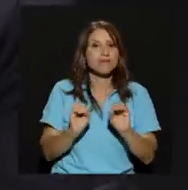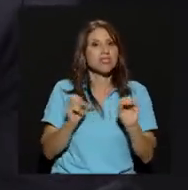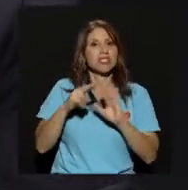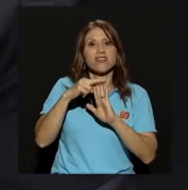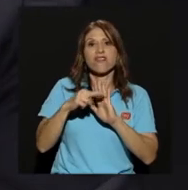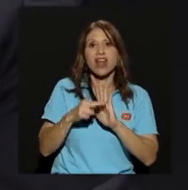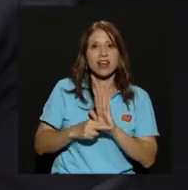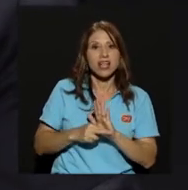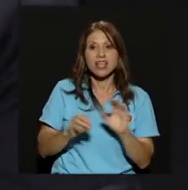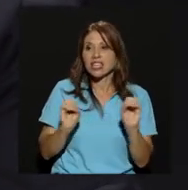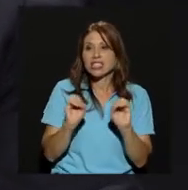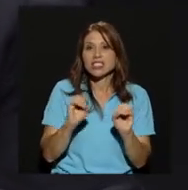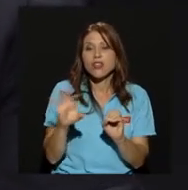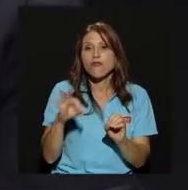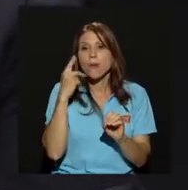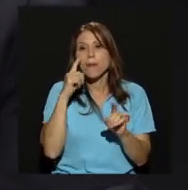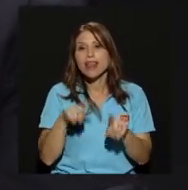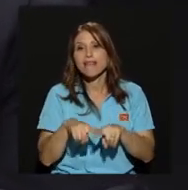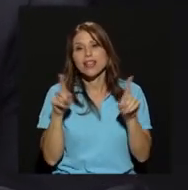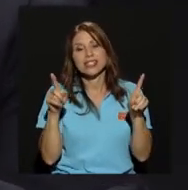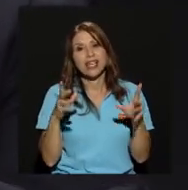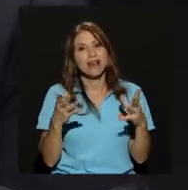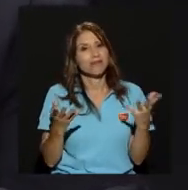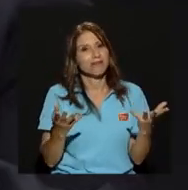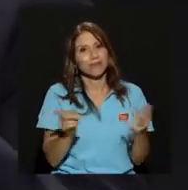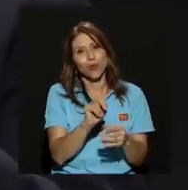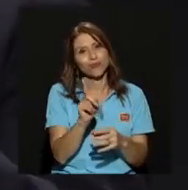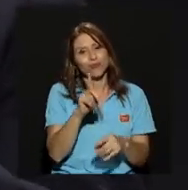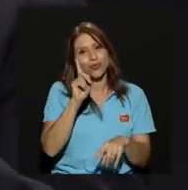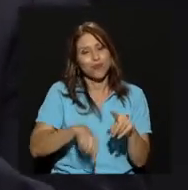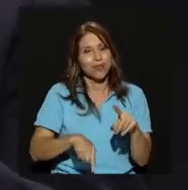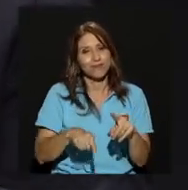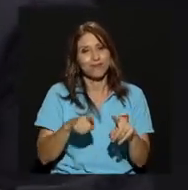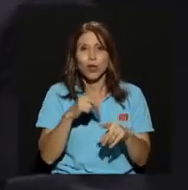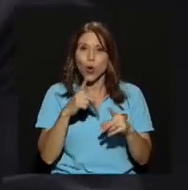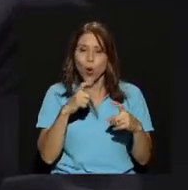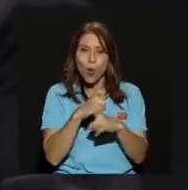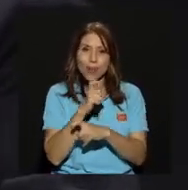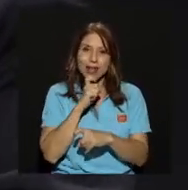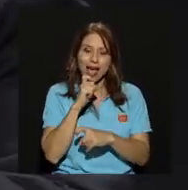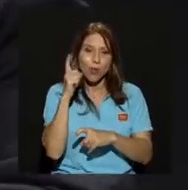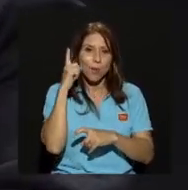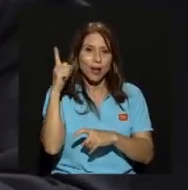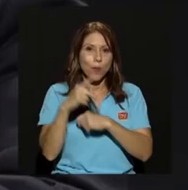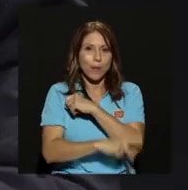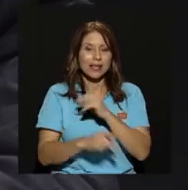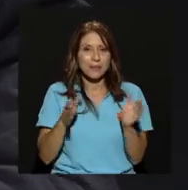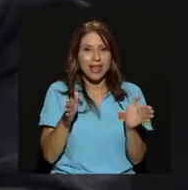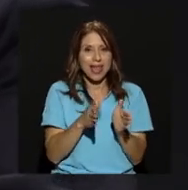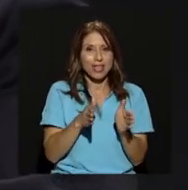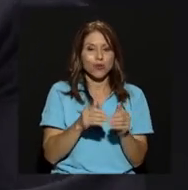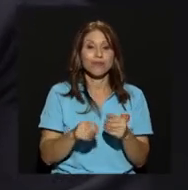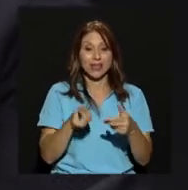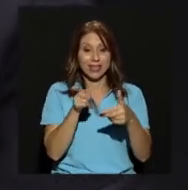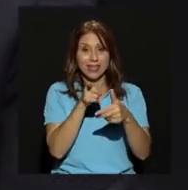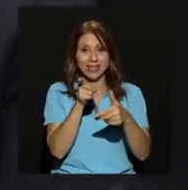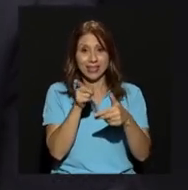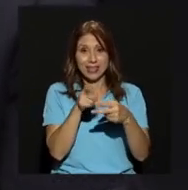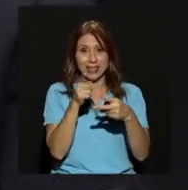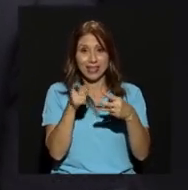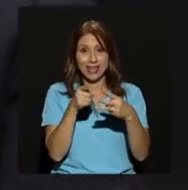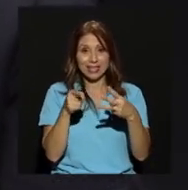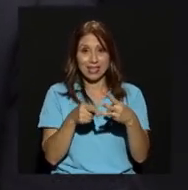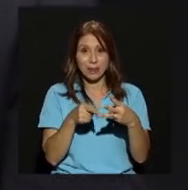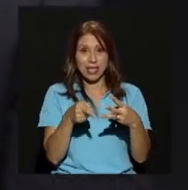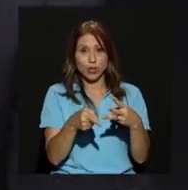es muy complicado para un país pequeño desde ese punto de vista yo considero que en esos tres aspectos que para mí era